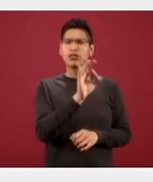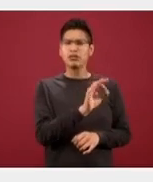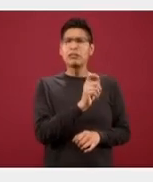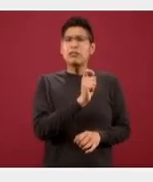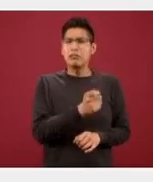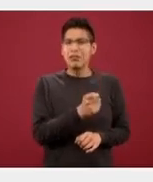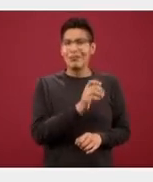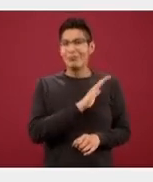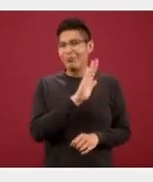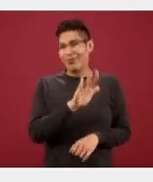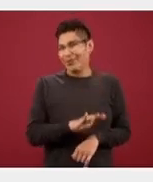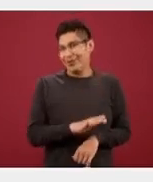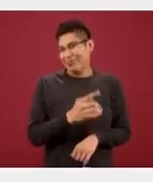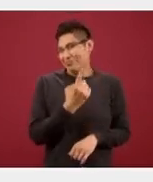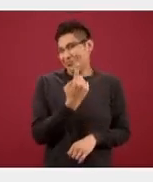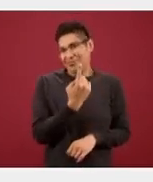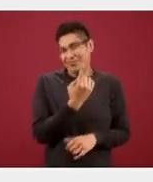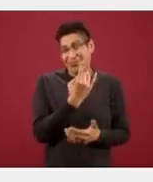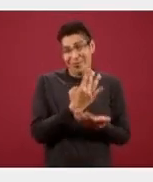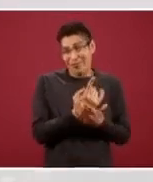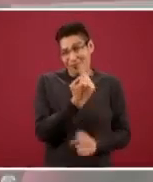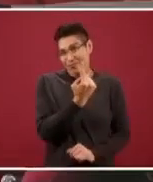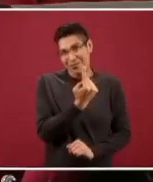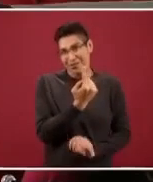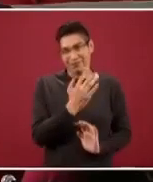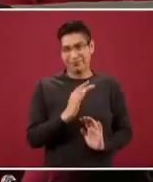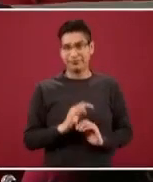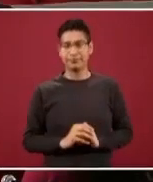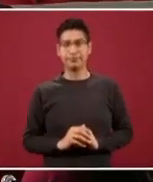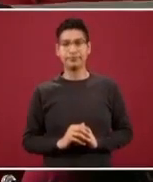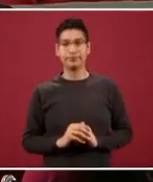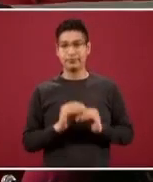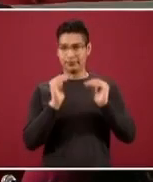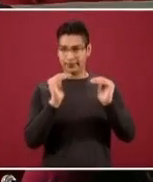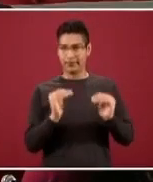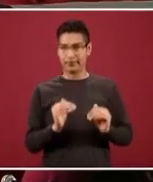una defunción en particular. ¿Me puede pasar la siguiente?